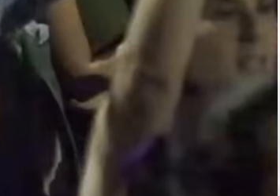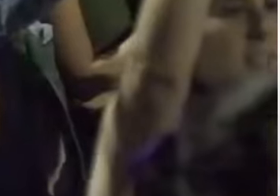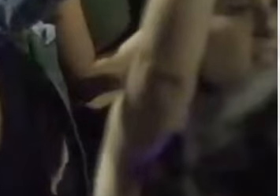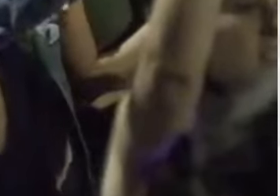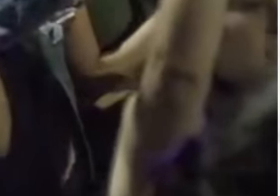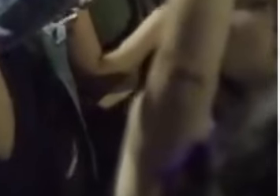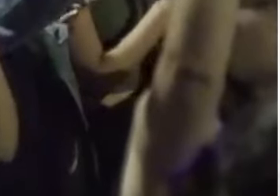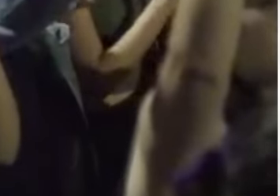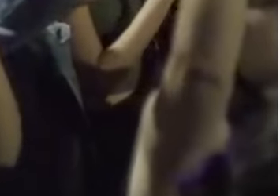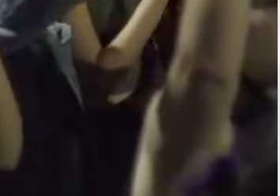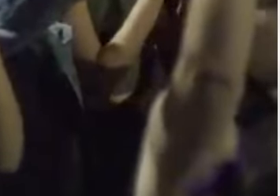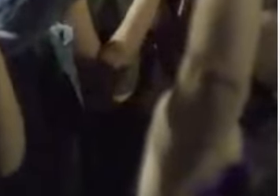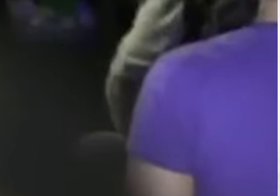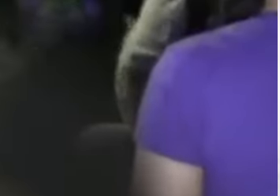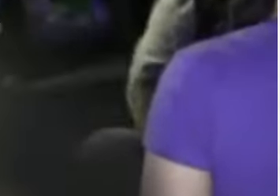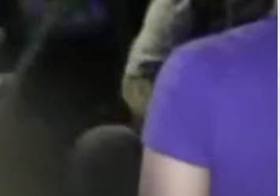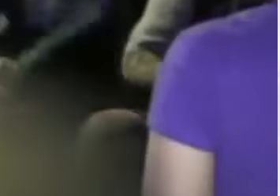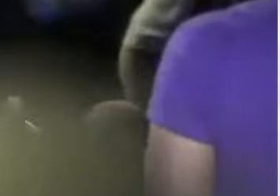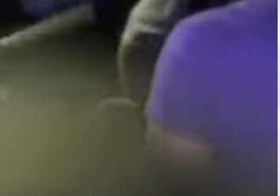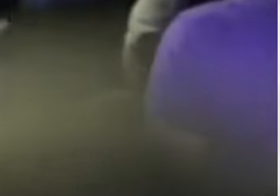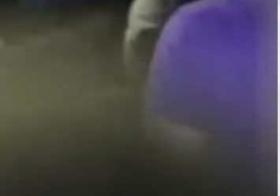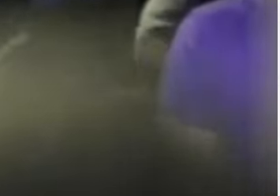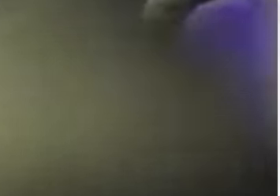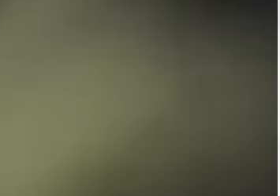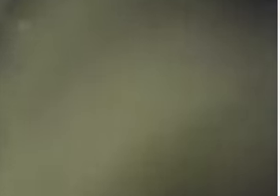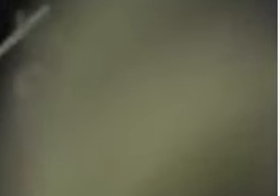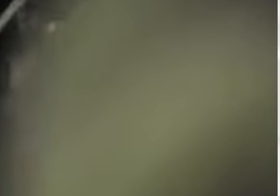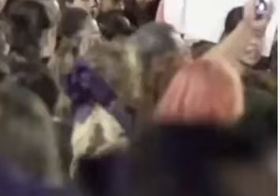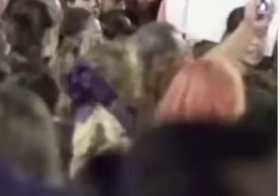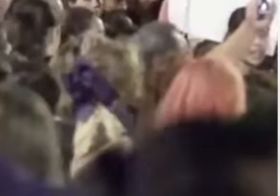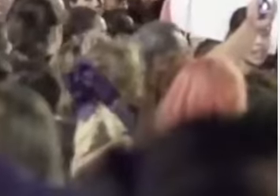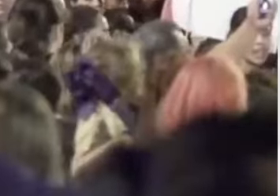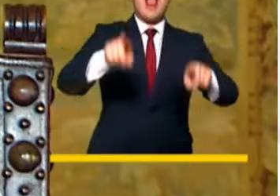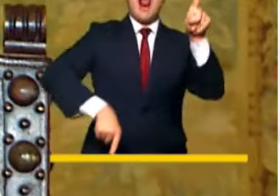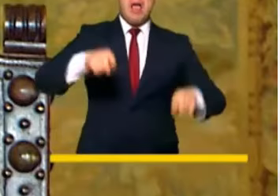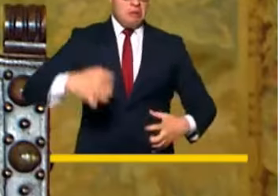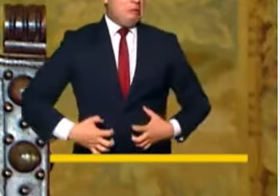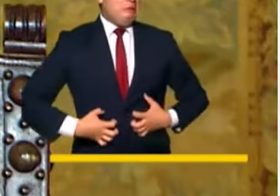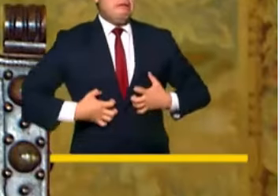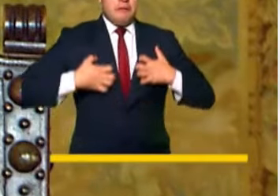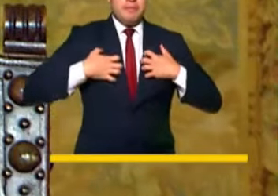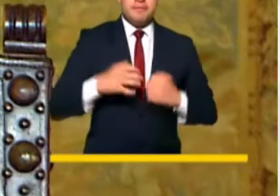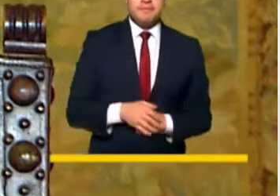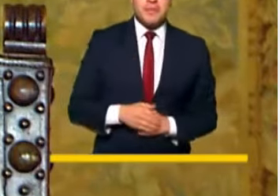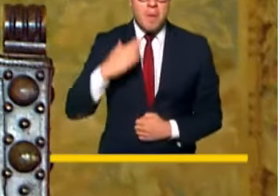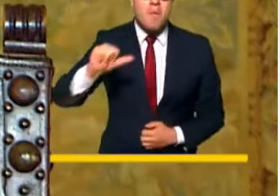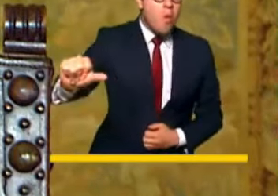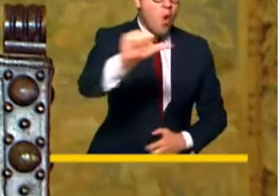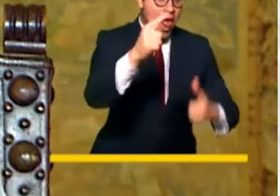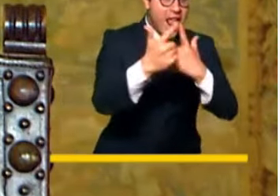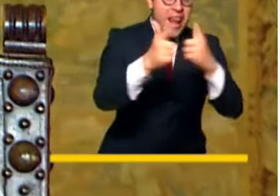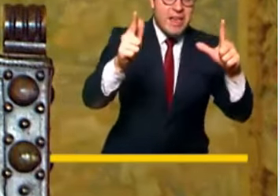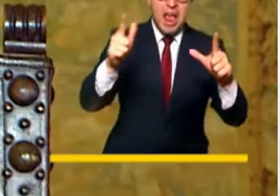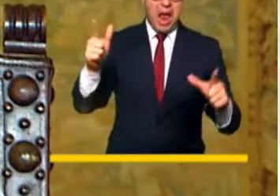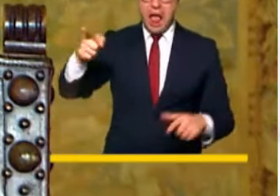a superar los miedos y prejuicios que impiden avanzar hacia una sociedad más justa e igualitaria